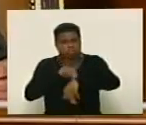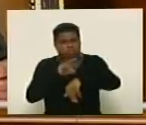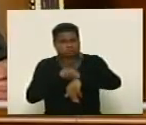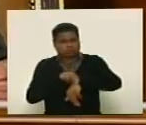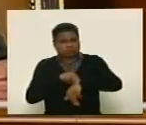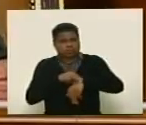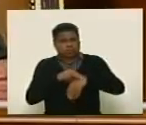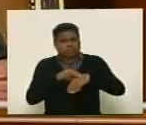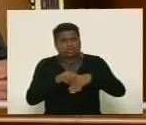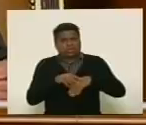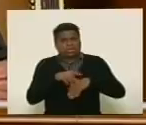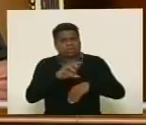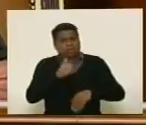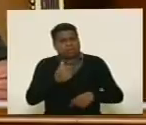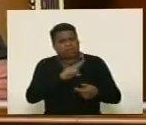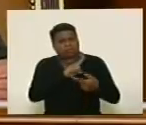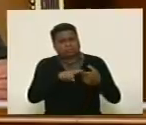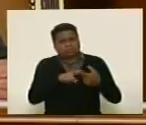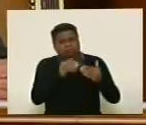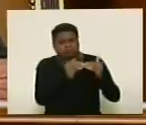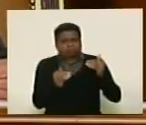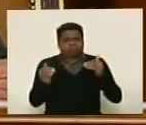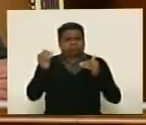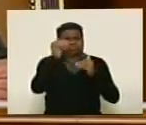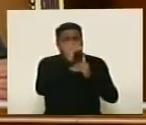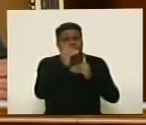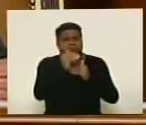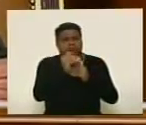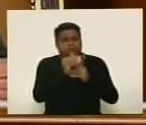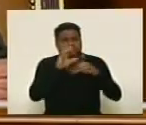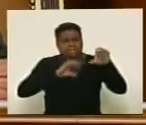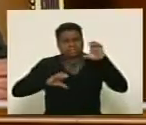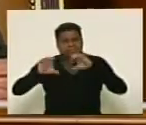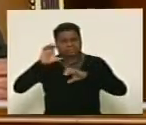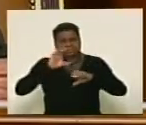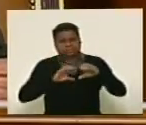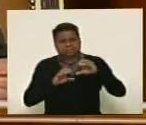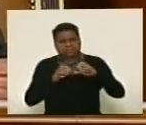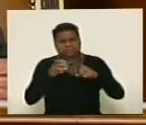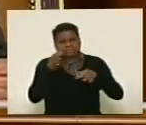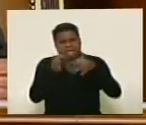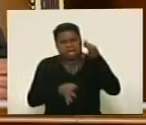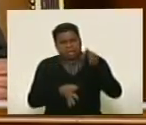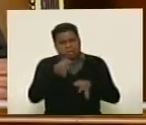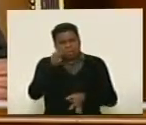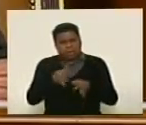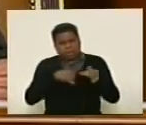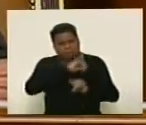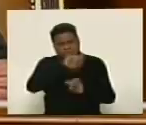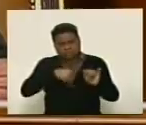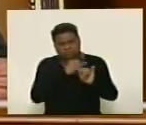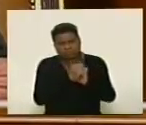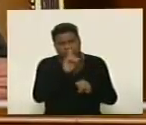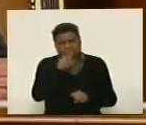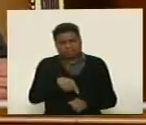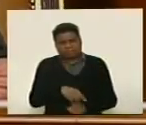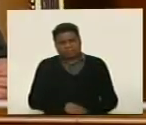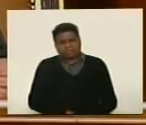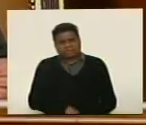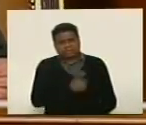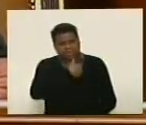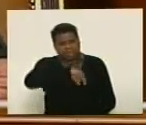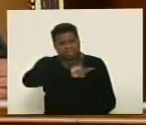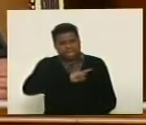Internacional de Curazao, es magíster en Ciencias Jurídicas de la UNEFA, en Derecho Constitucional Internacional también de la Universidad de